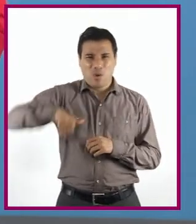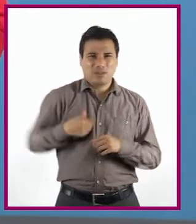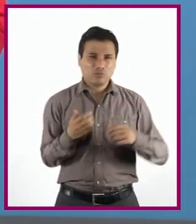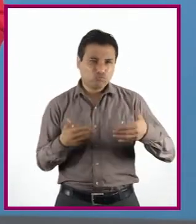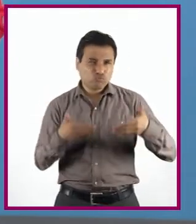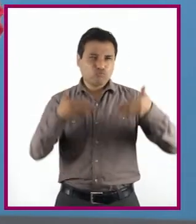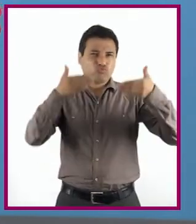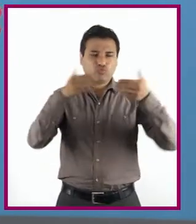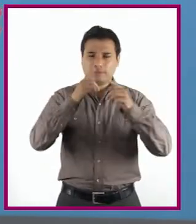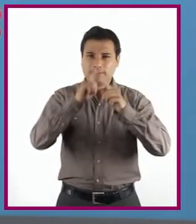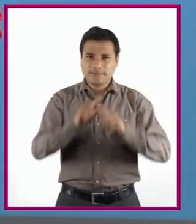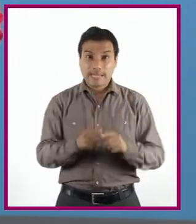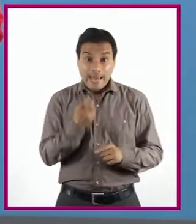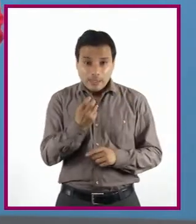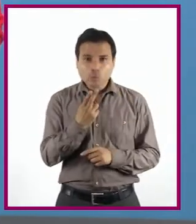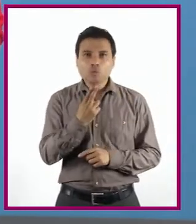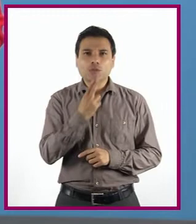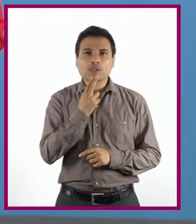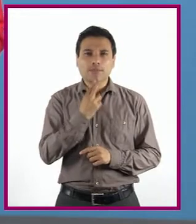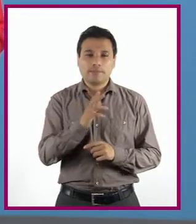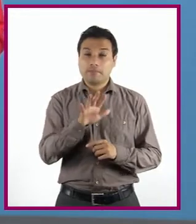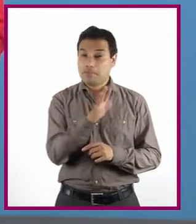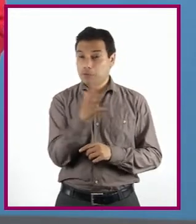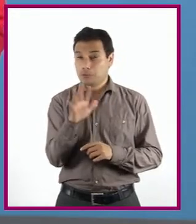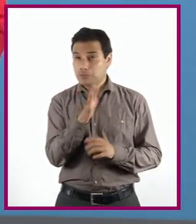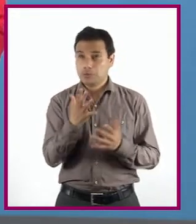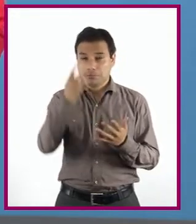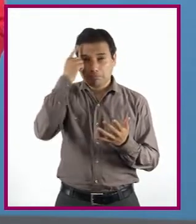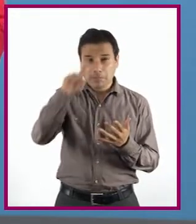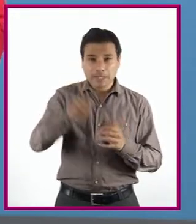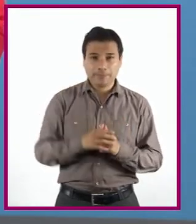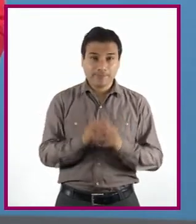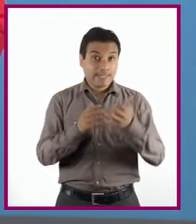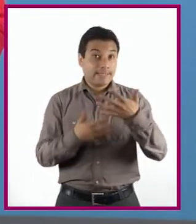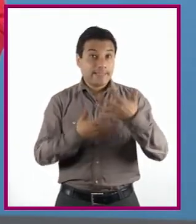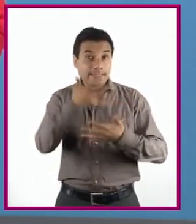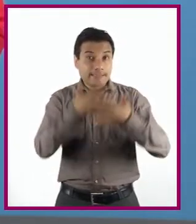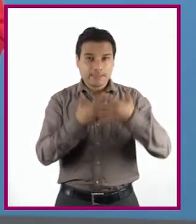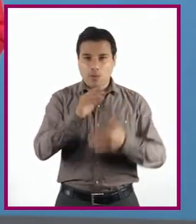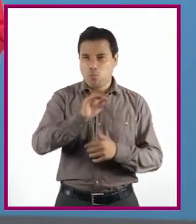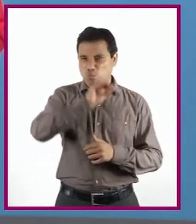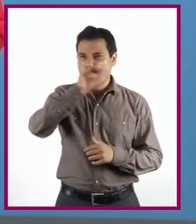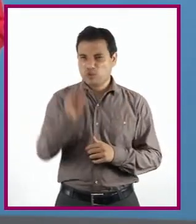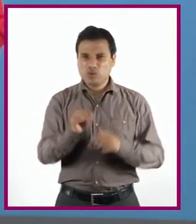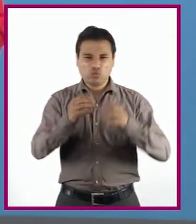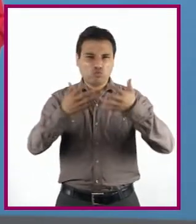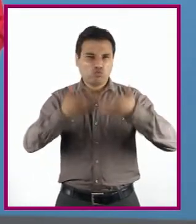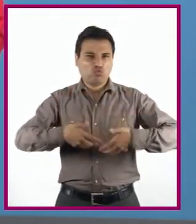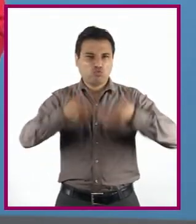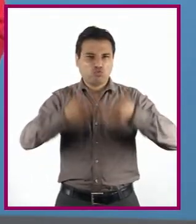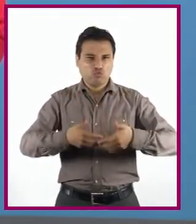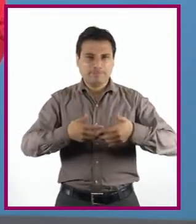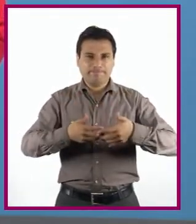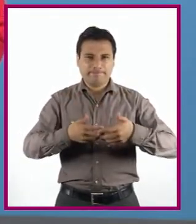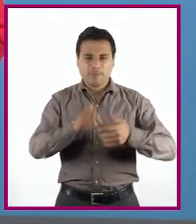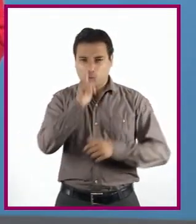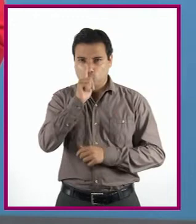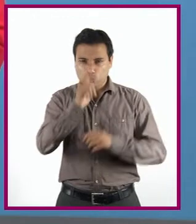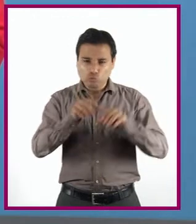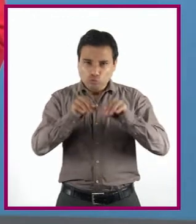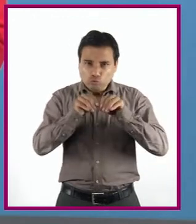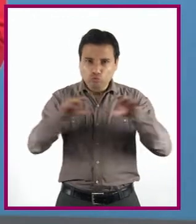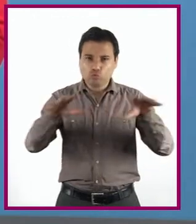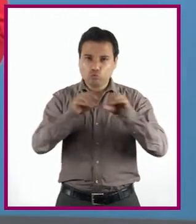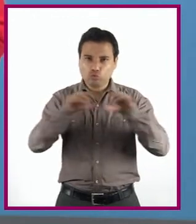de energía contribuye con aproximadamente el 15% de la producción mundial de